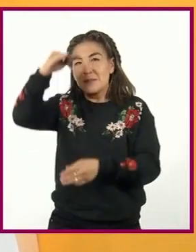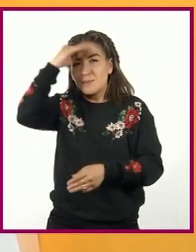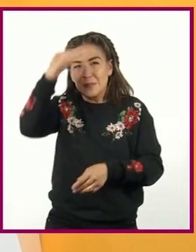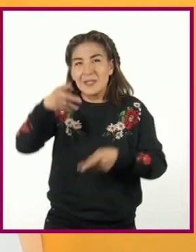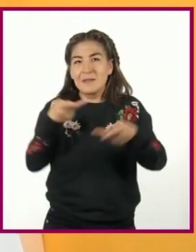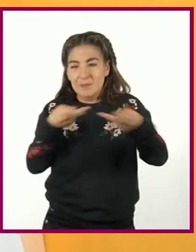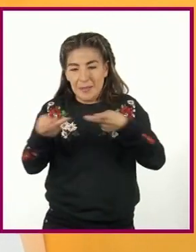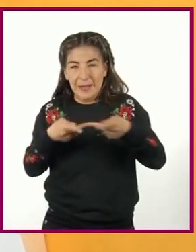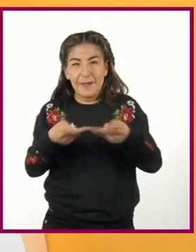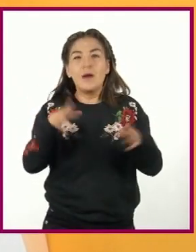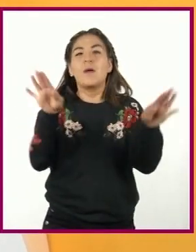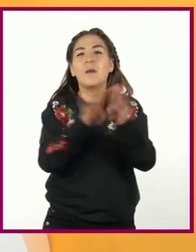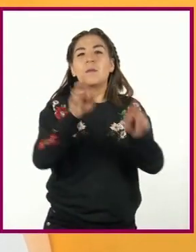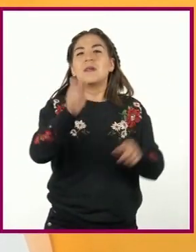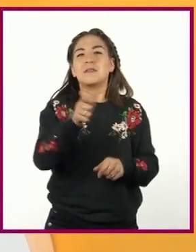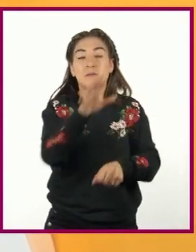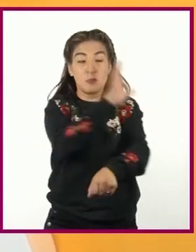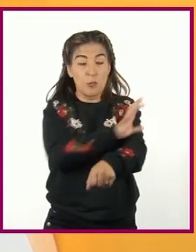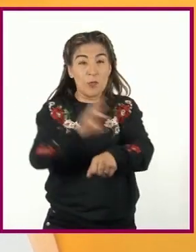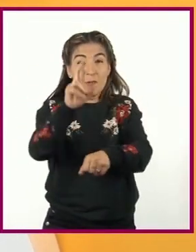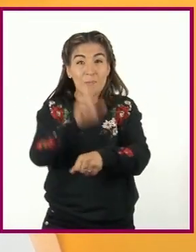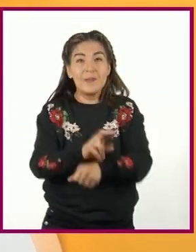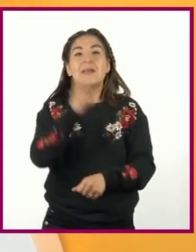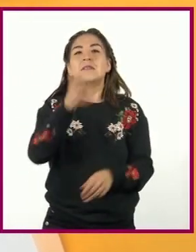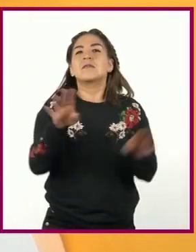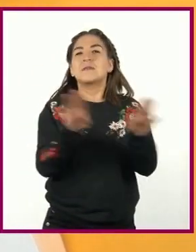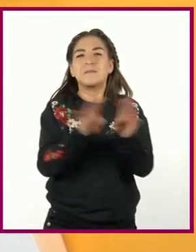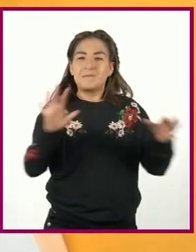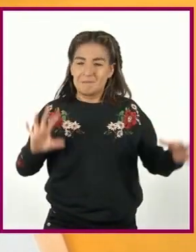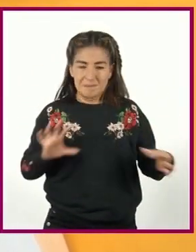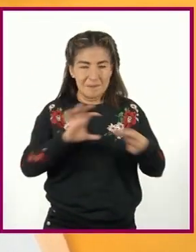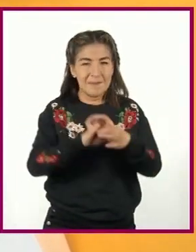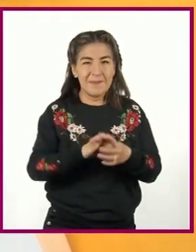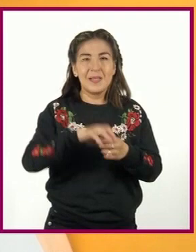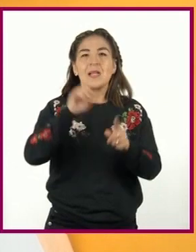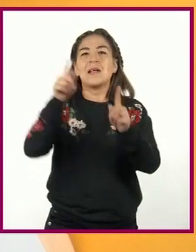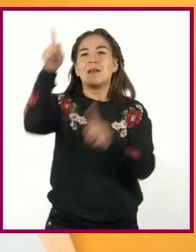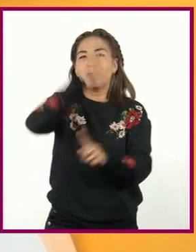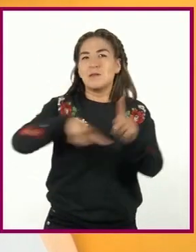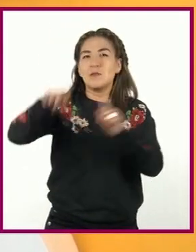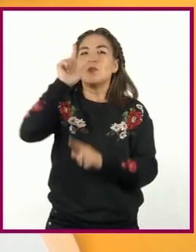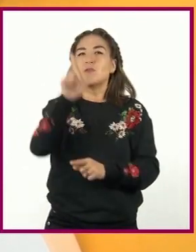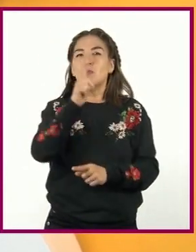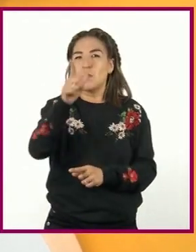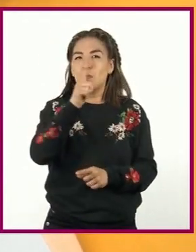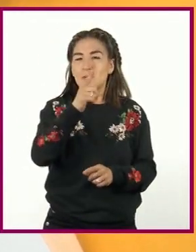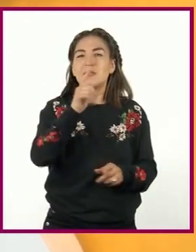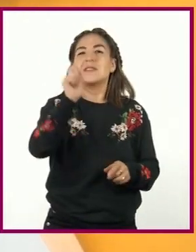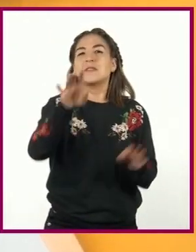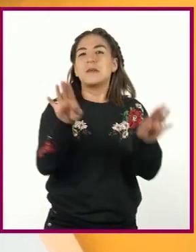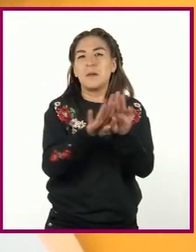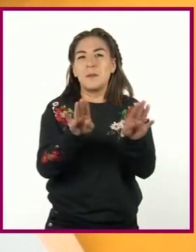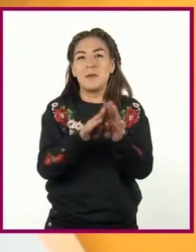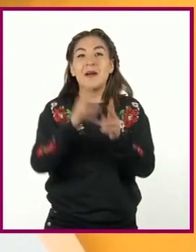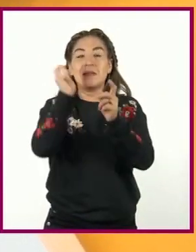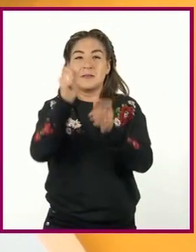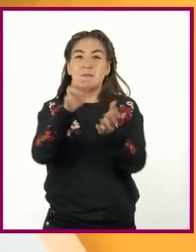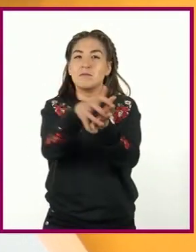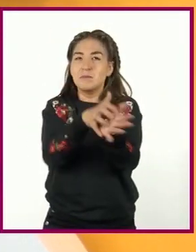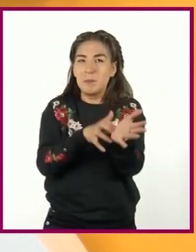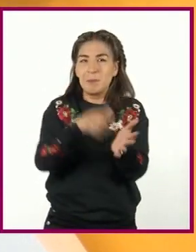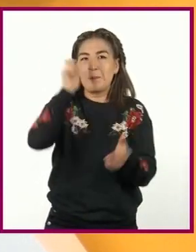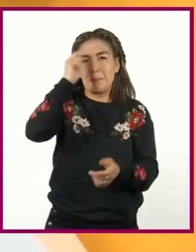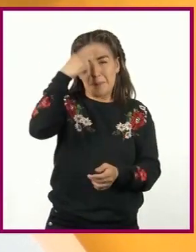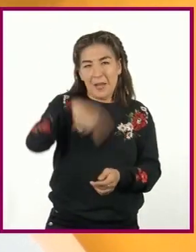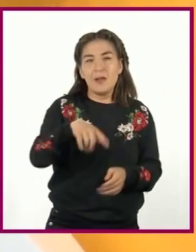y mantiene una coordinación constante con las plantas generadoras. Se mantiene una cierta reserva de capacidad